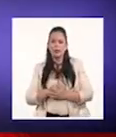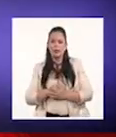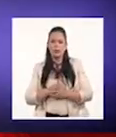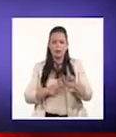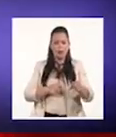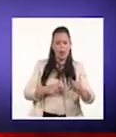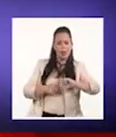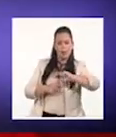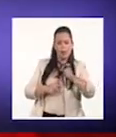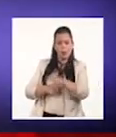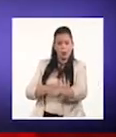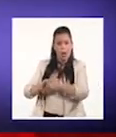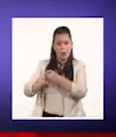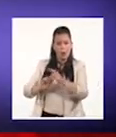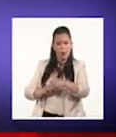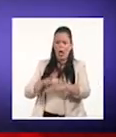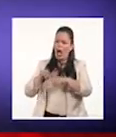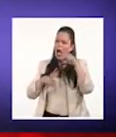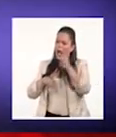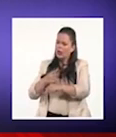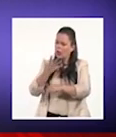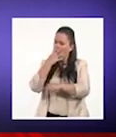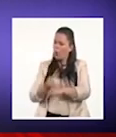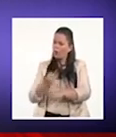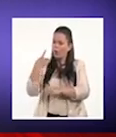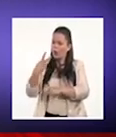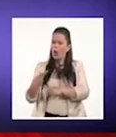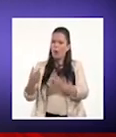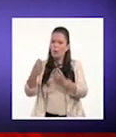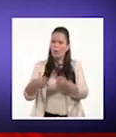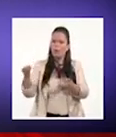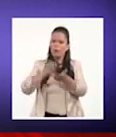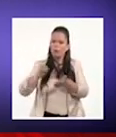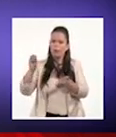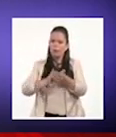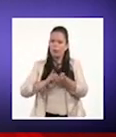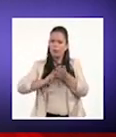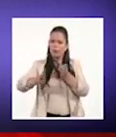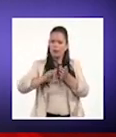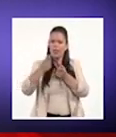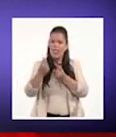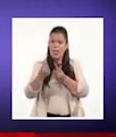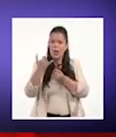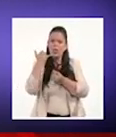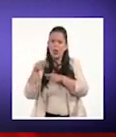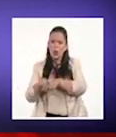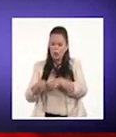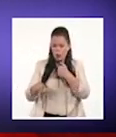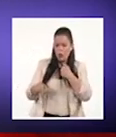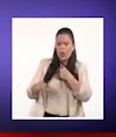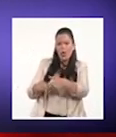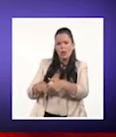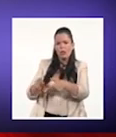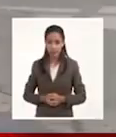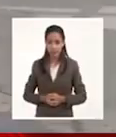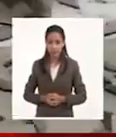violencia en nuestro país y que están ahí escritas y quedaron recogidas en las redes sociales y en las diferentes plataformas,